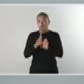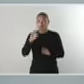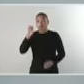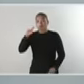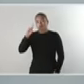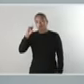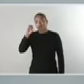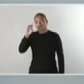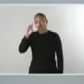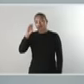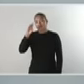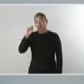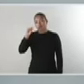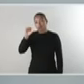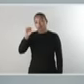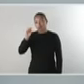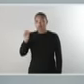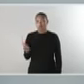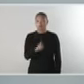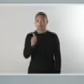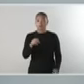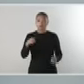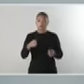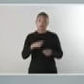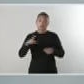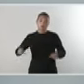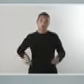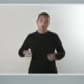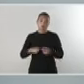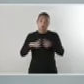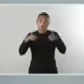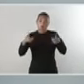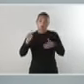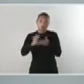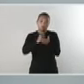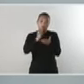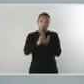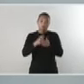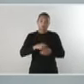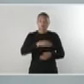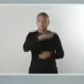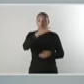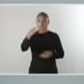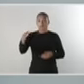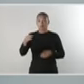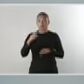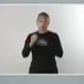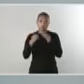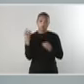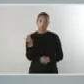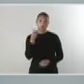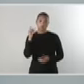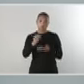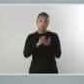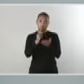y gobierno abierto de Tamaulipas enviaré al congreso de Tamaulipas las reformas de ley y así crearé